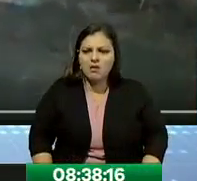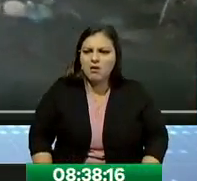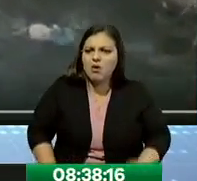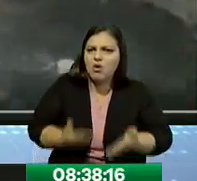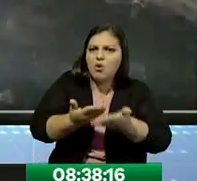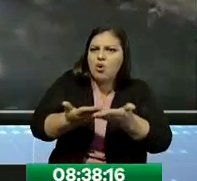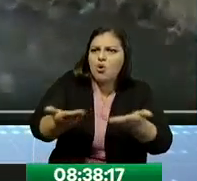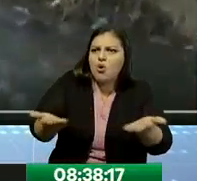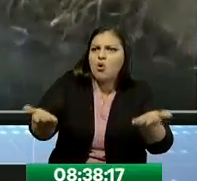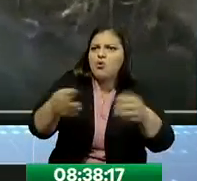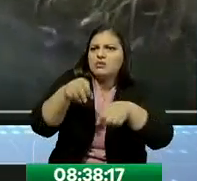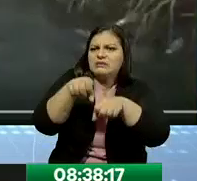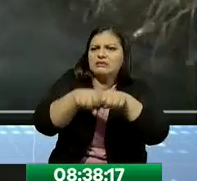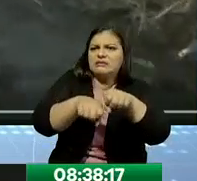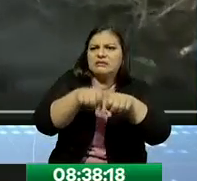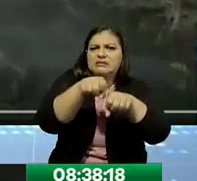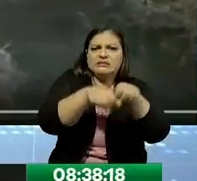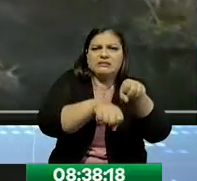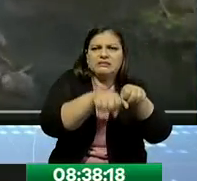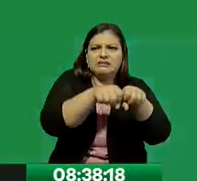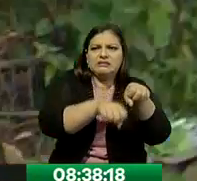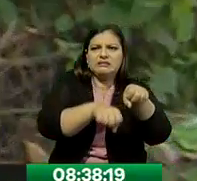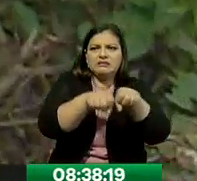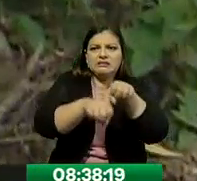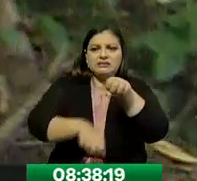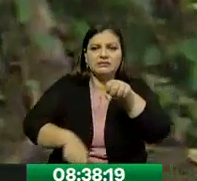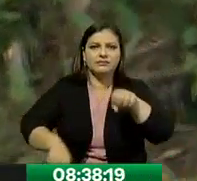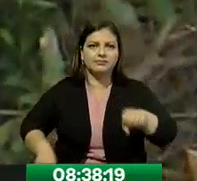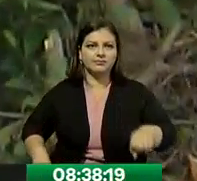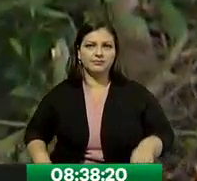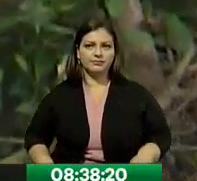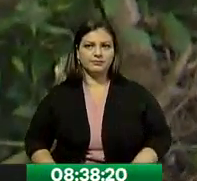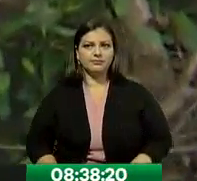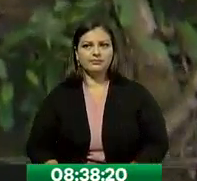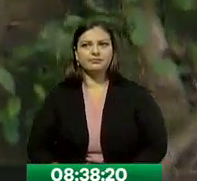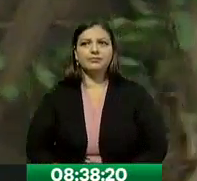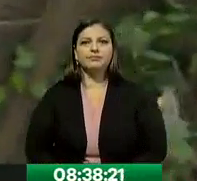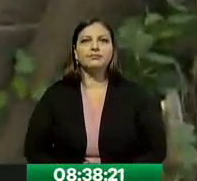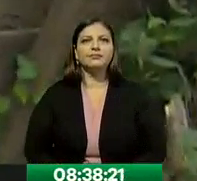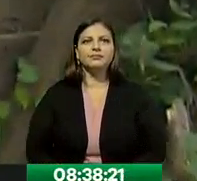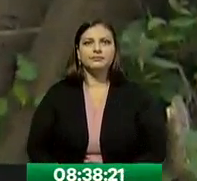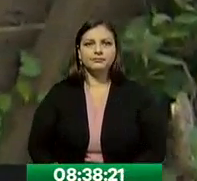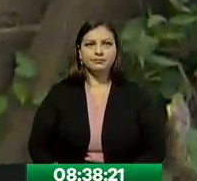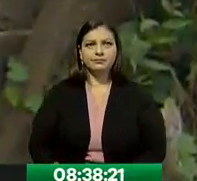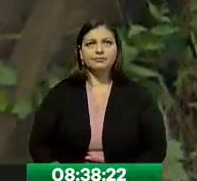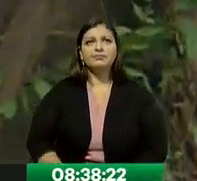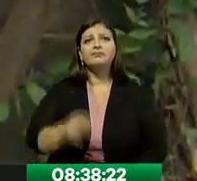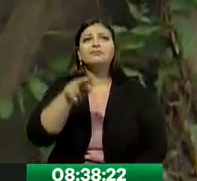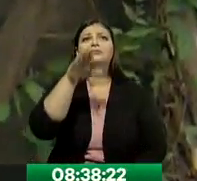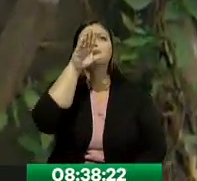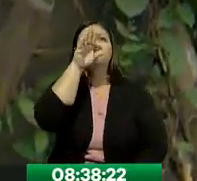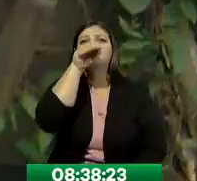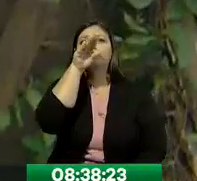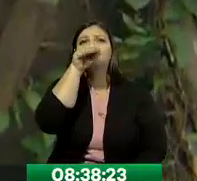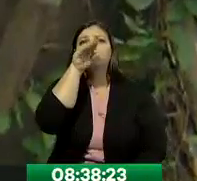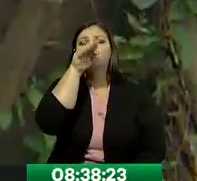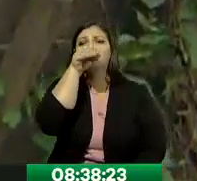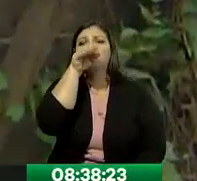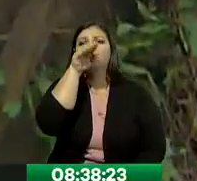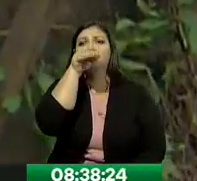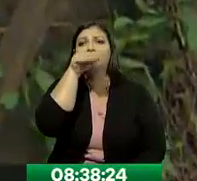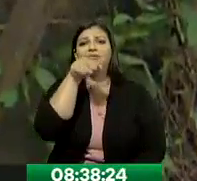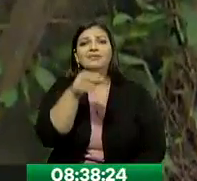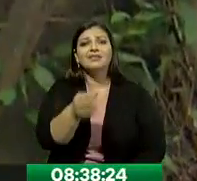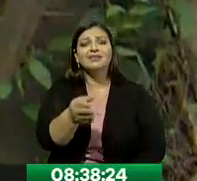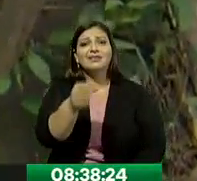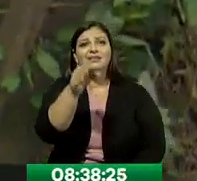mira una piscina y lo que me indica el caballeros y los patitos salen beneficiados pero sin duda alguna la gente y los moradores